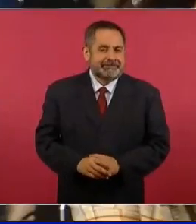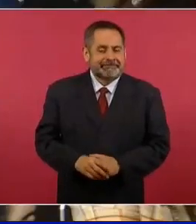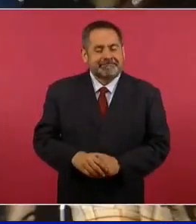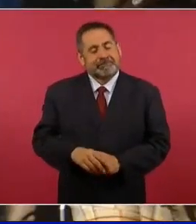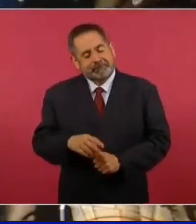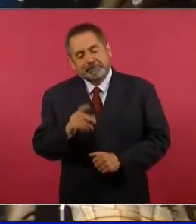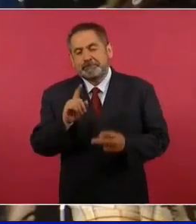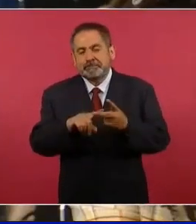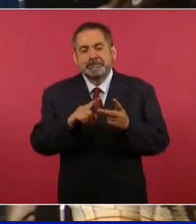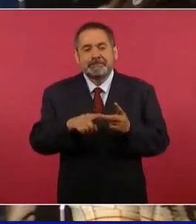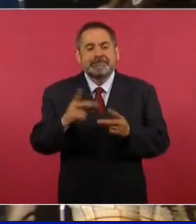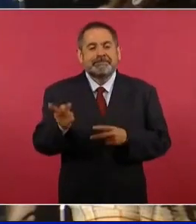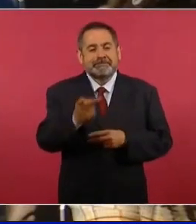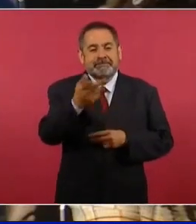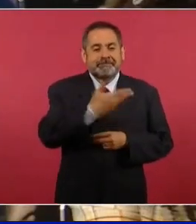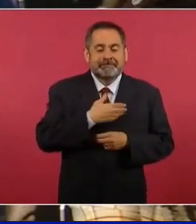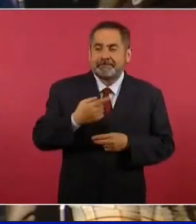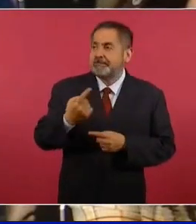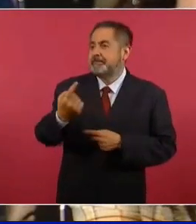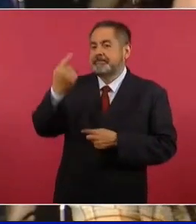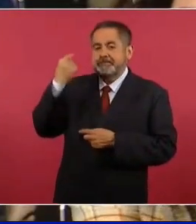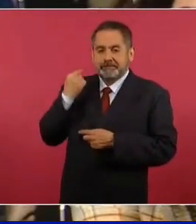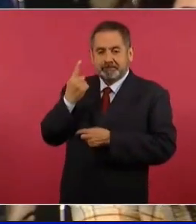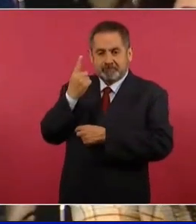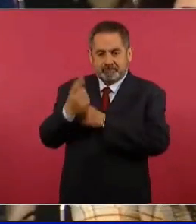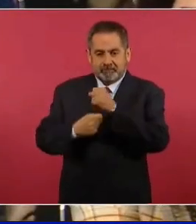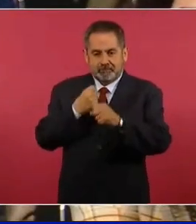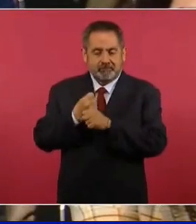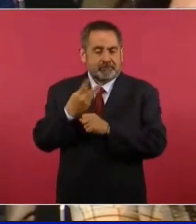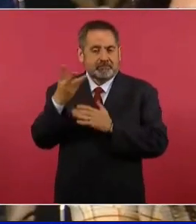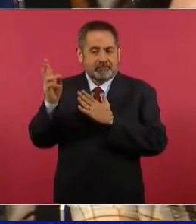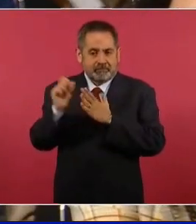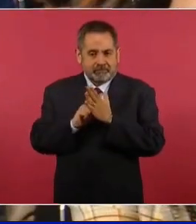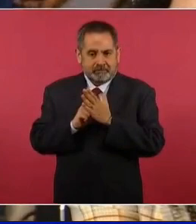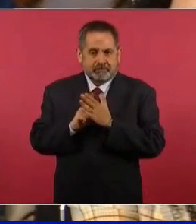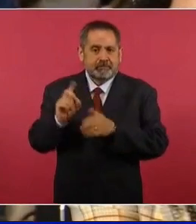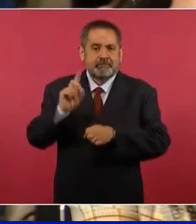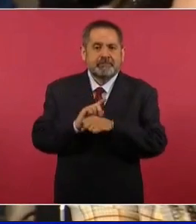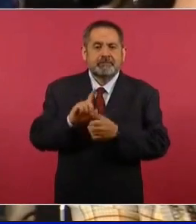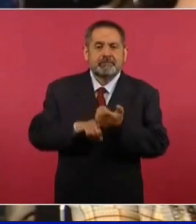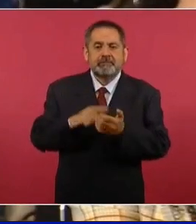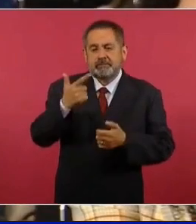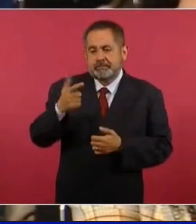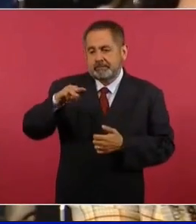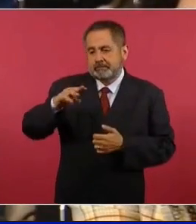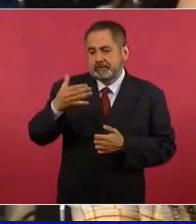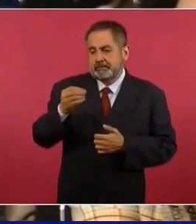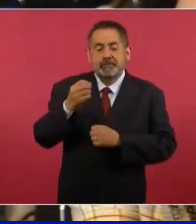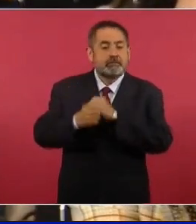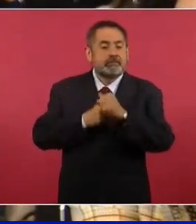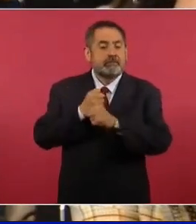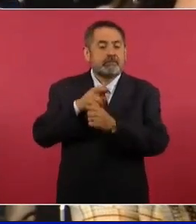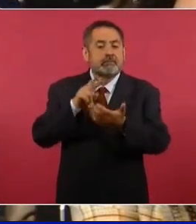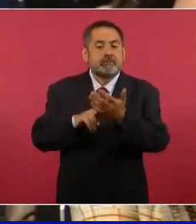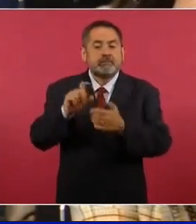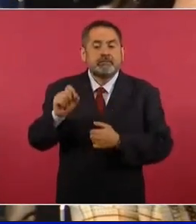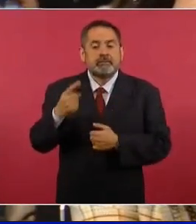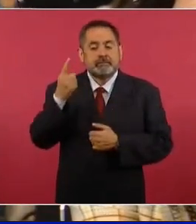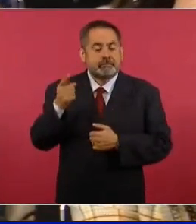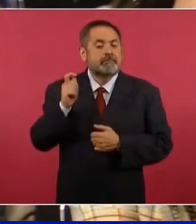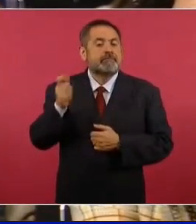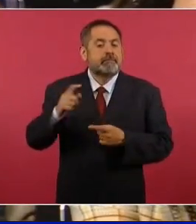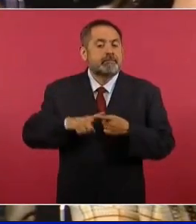han pasado un año, tres meses después de que el 7 de mayo del año 2021